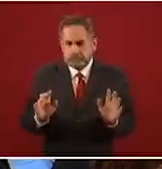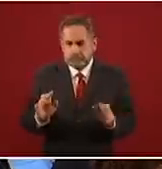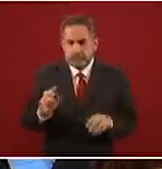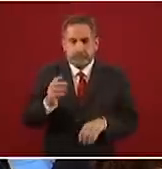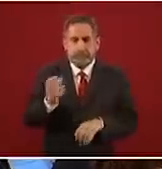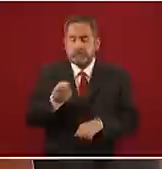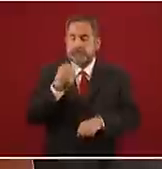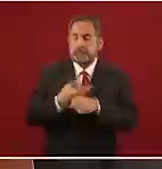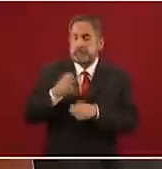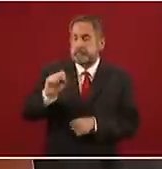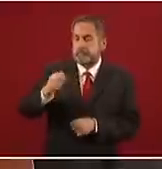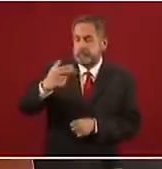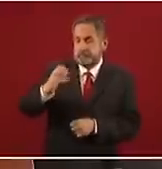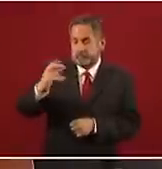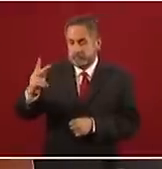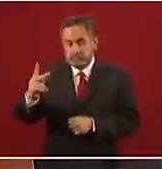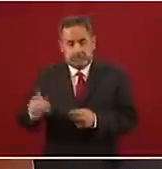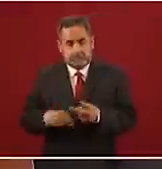Secretaría de Hacienda,